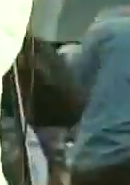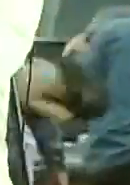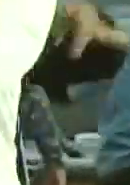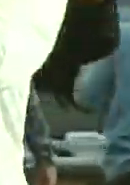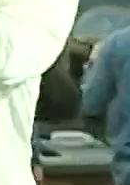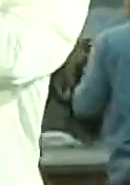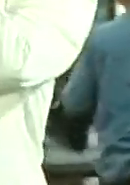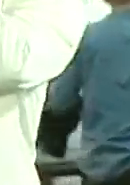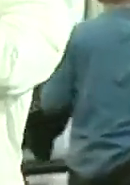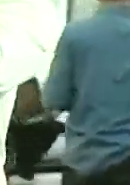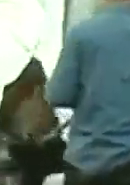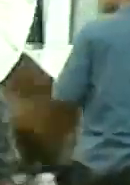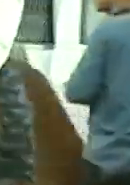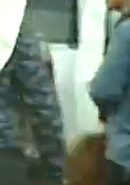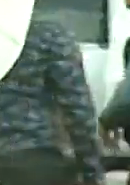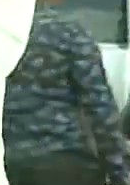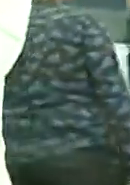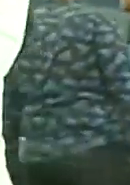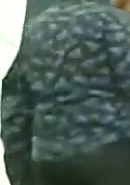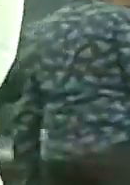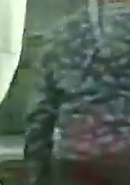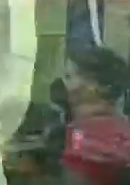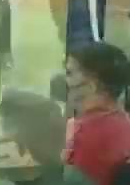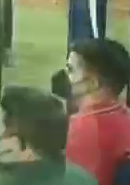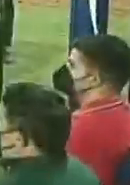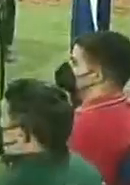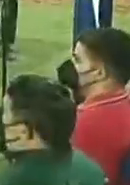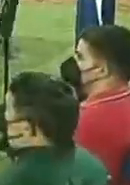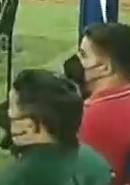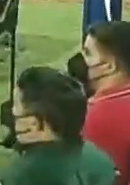estar conmigo.